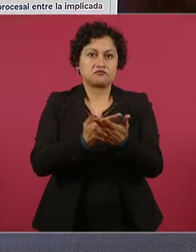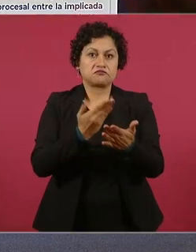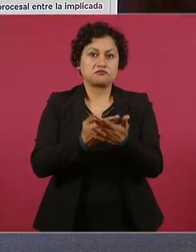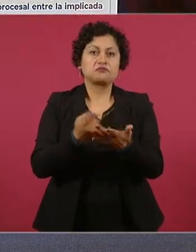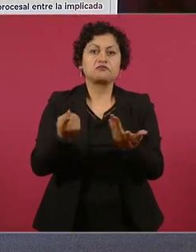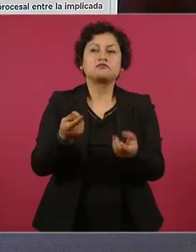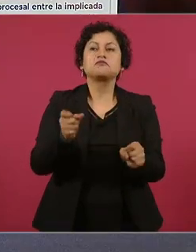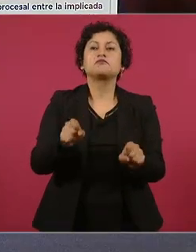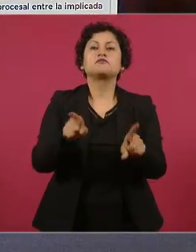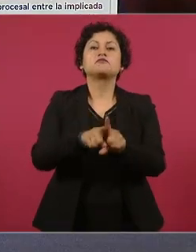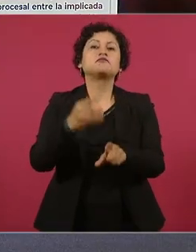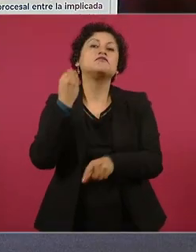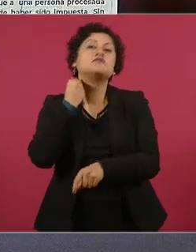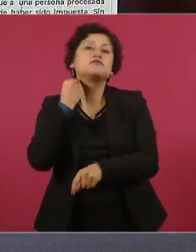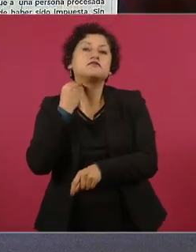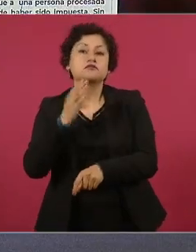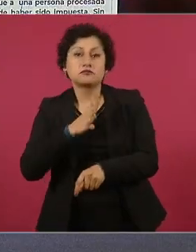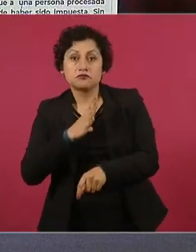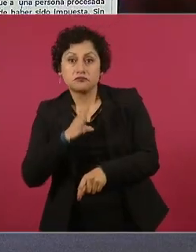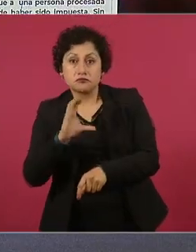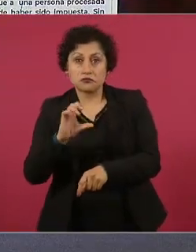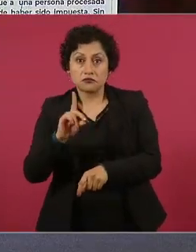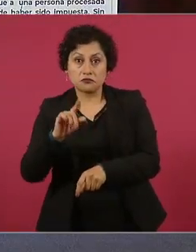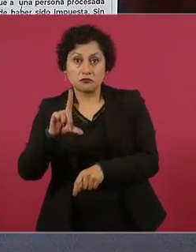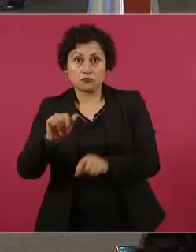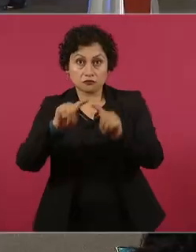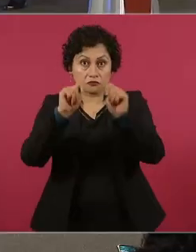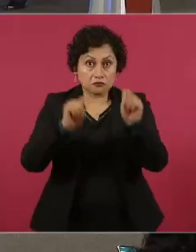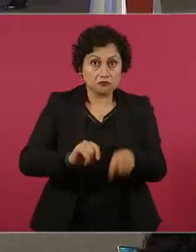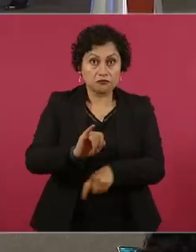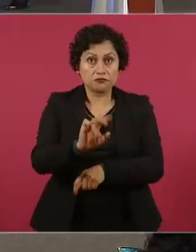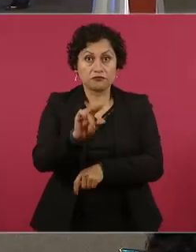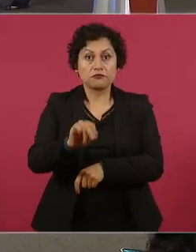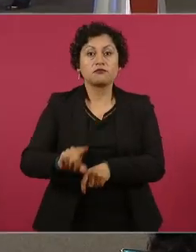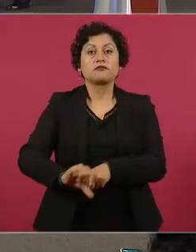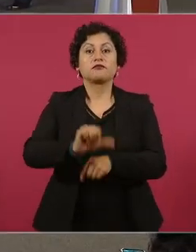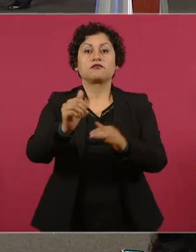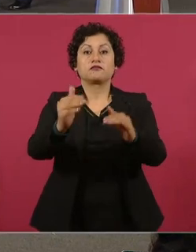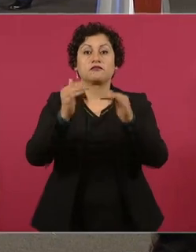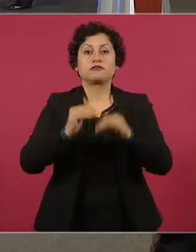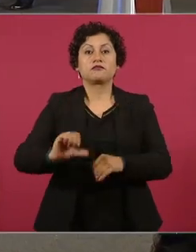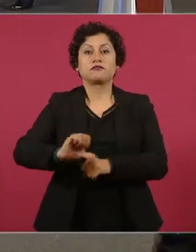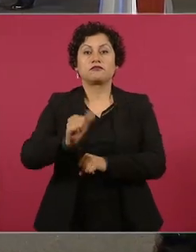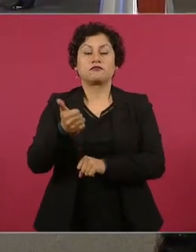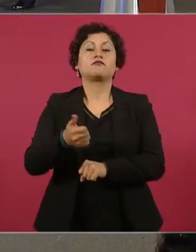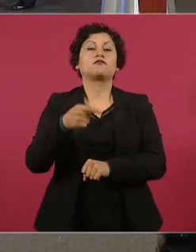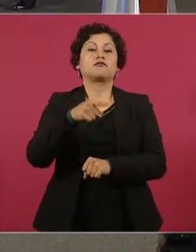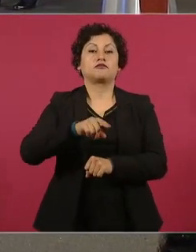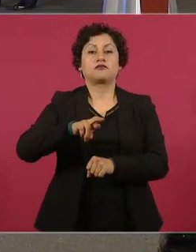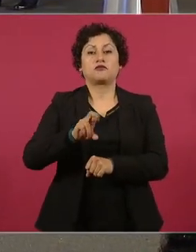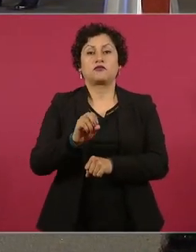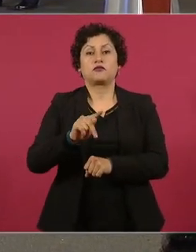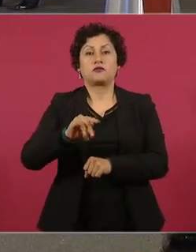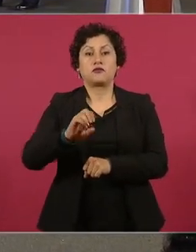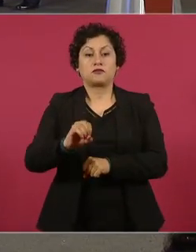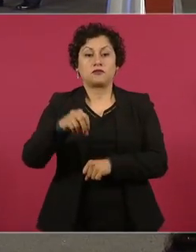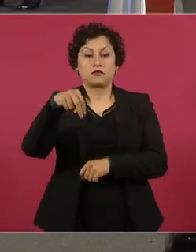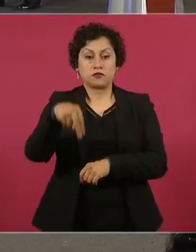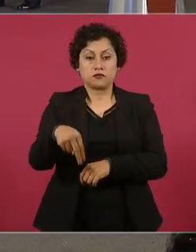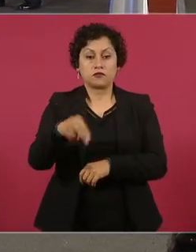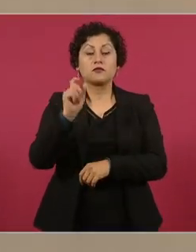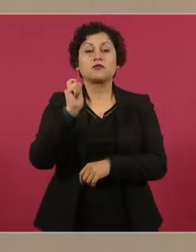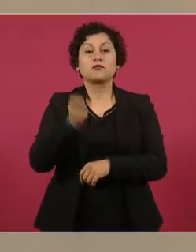profesional. Adelante. Y el caso del exgobernador de Quintana Roo, Roberto N., aquí en